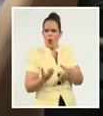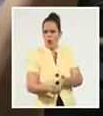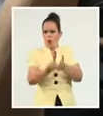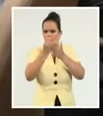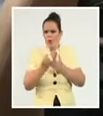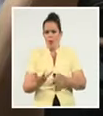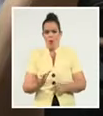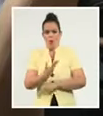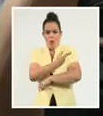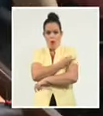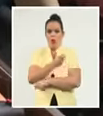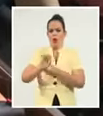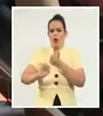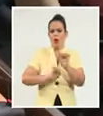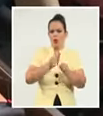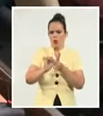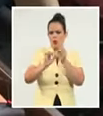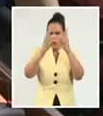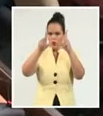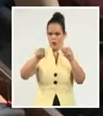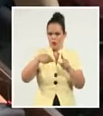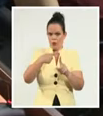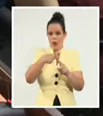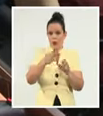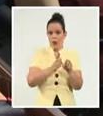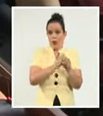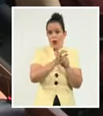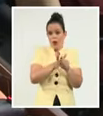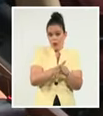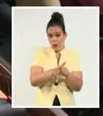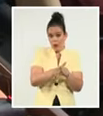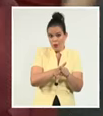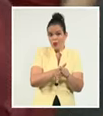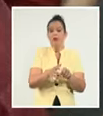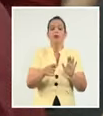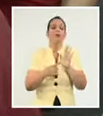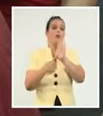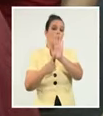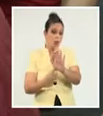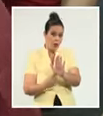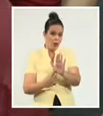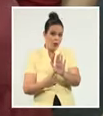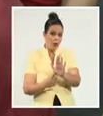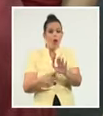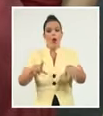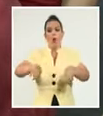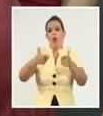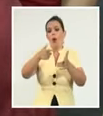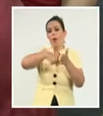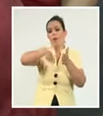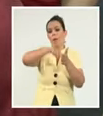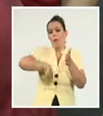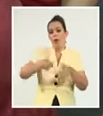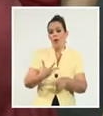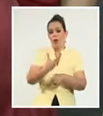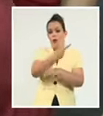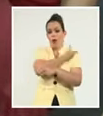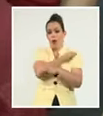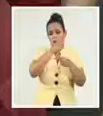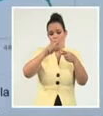de incidencia de la enfermedad en el país. El estudio arrojó que luego de haber avanzado en los esquemas de vacunación, a finales de septiembre